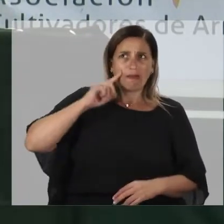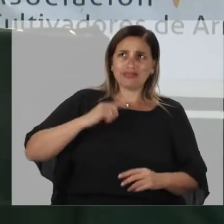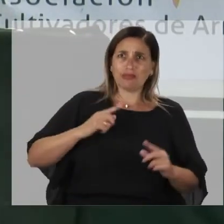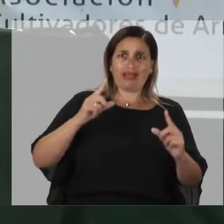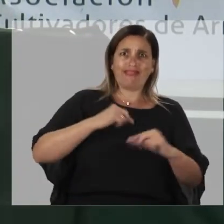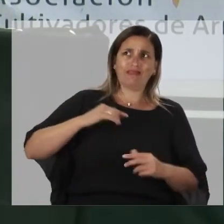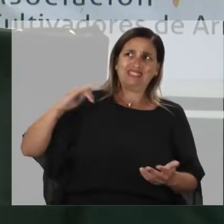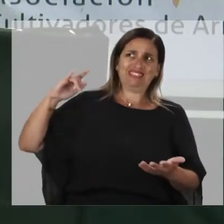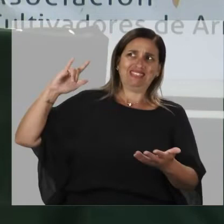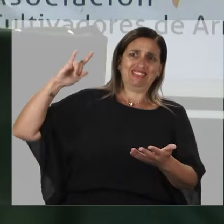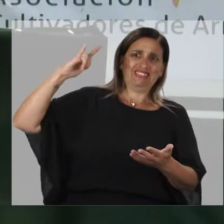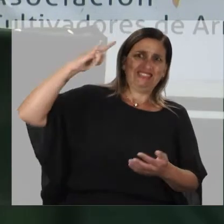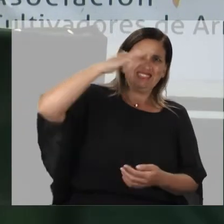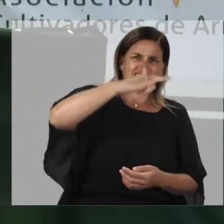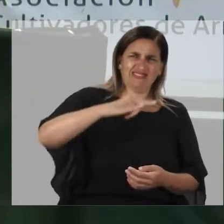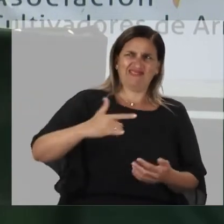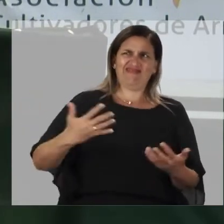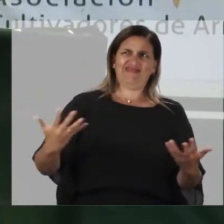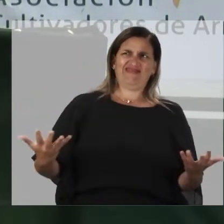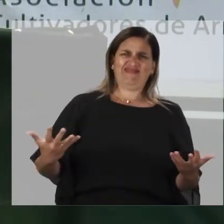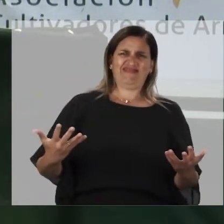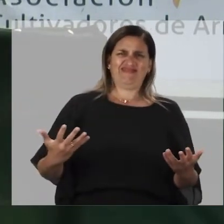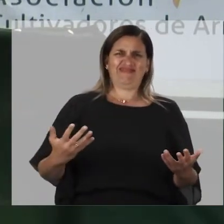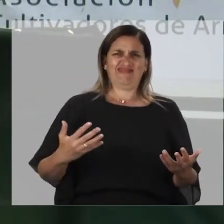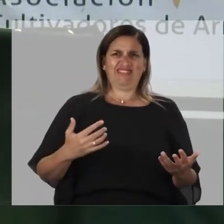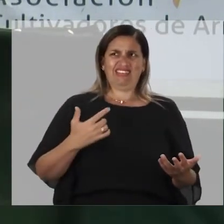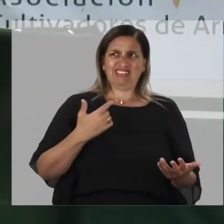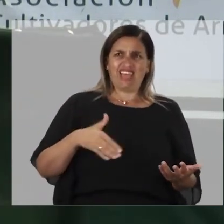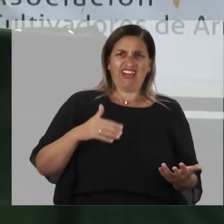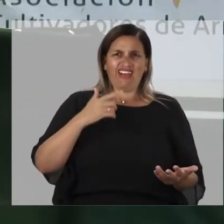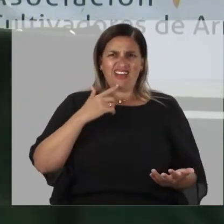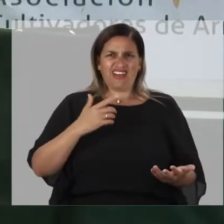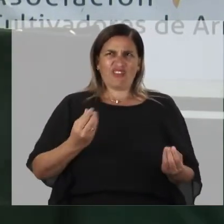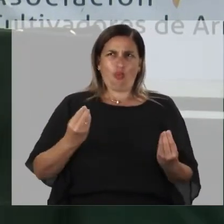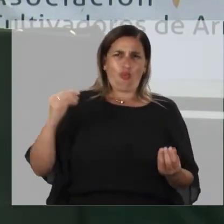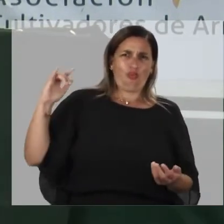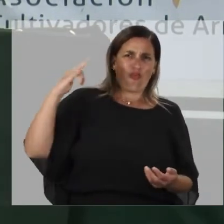Decime que no está hecho Boruto para que termine. O sea, me desestimula bastante, te voy a decir igual.